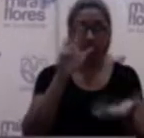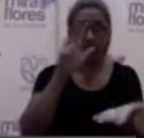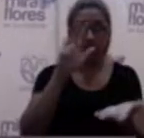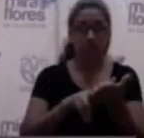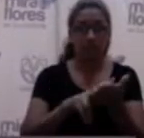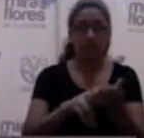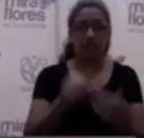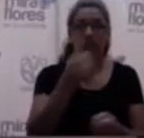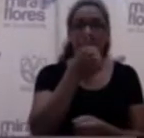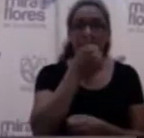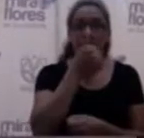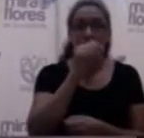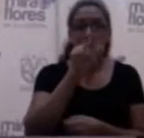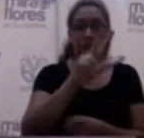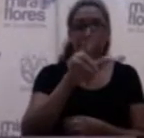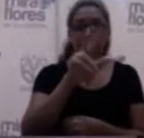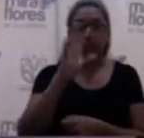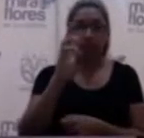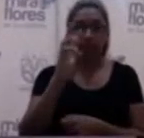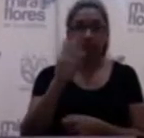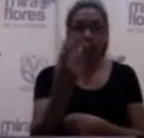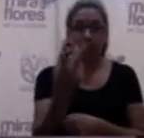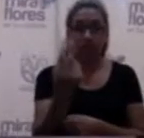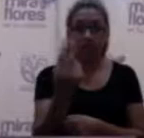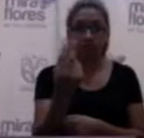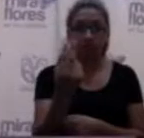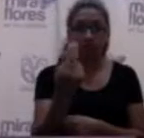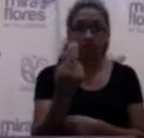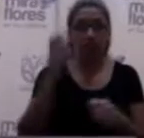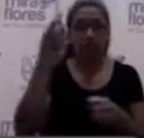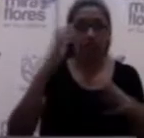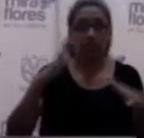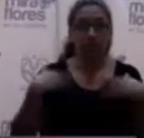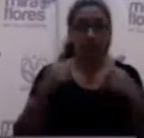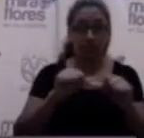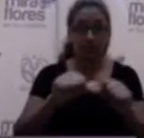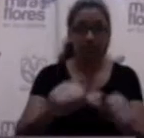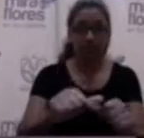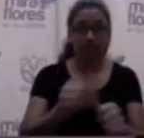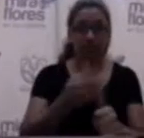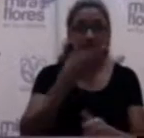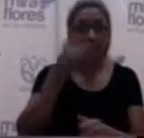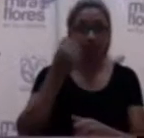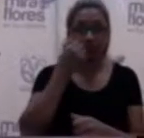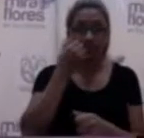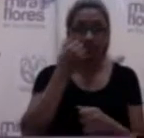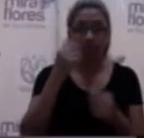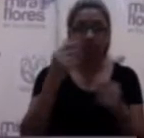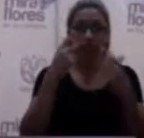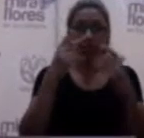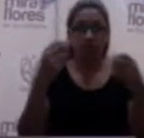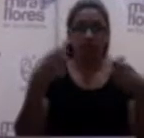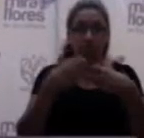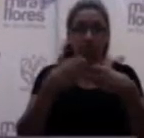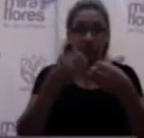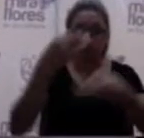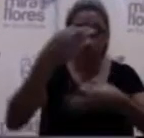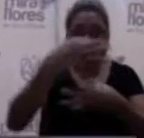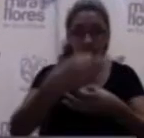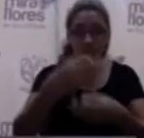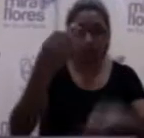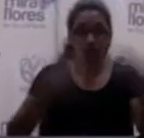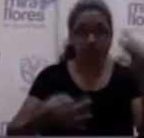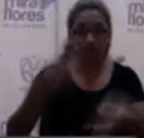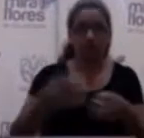aprobado. El código es 386312 para los que puedan o quieran hacerle un seguimiento en el portal del Ministerio de